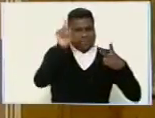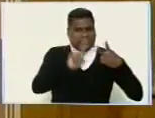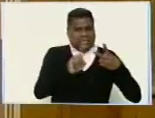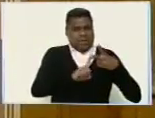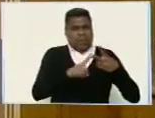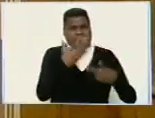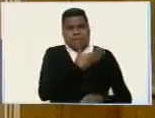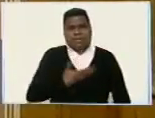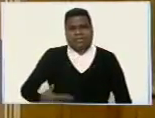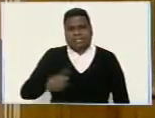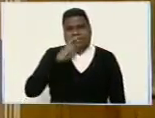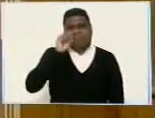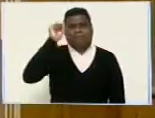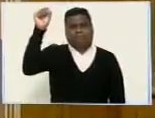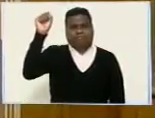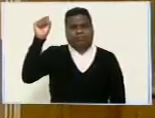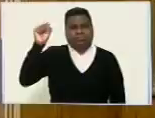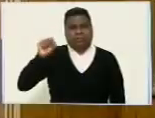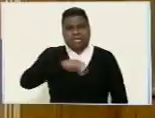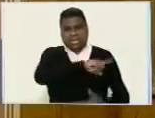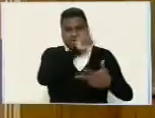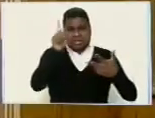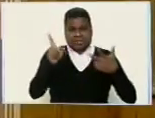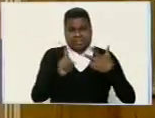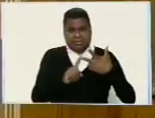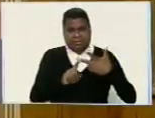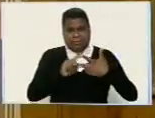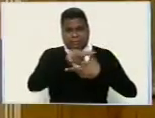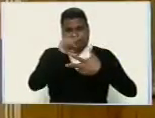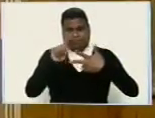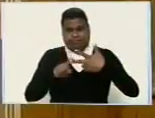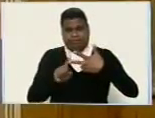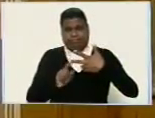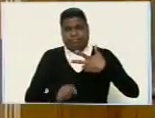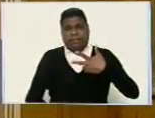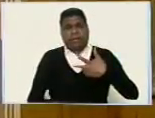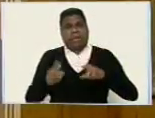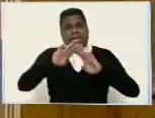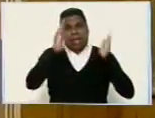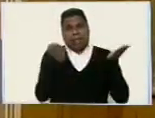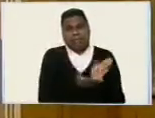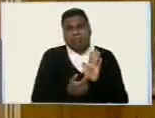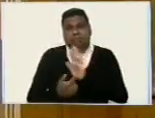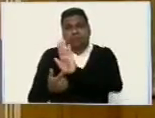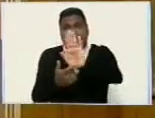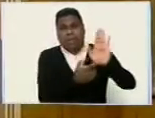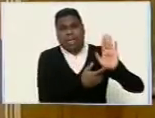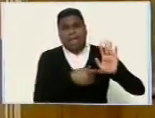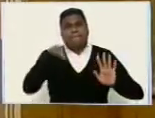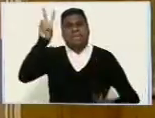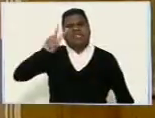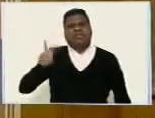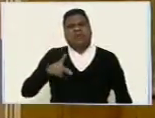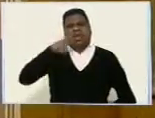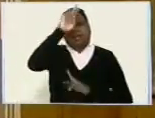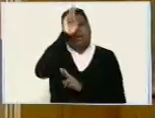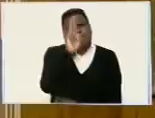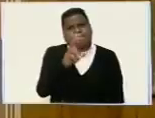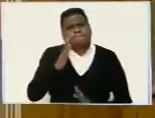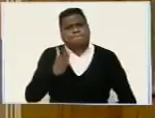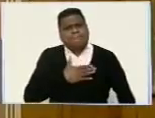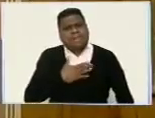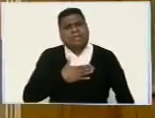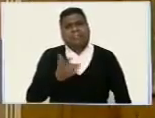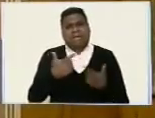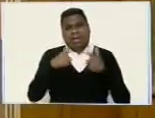el presidente Nicolás Maduro, y tercero, para que el mundo vea que Venezuela se respeta y que queremos una patria